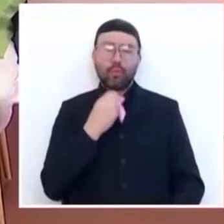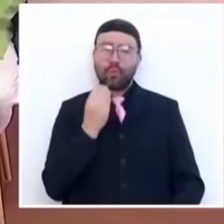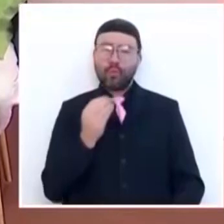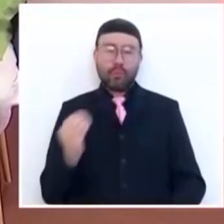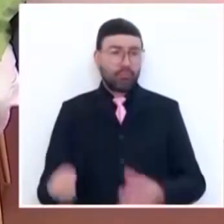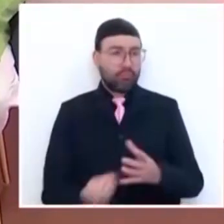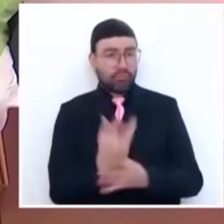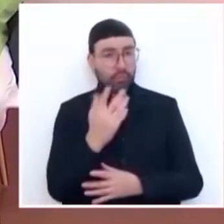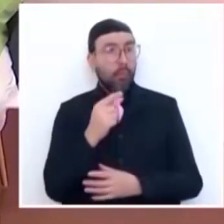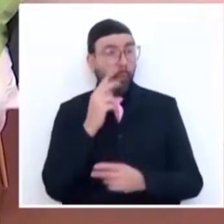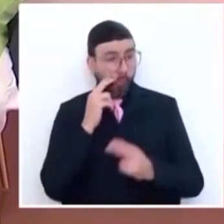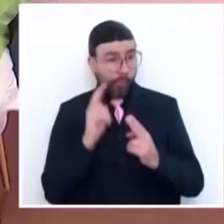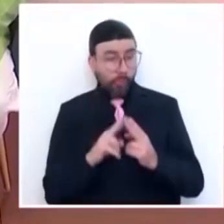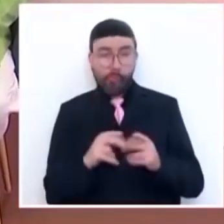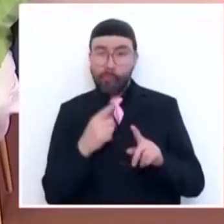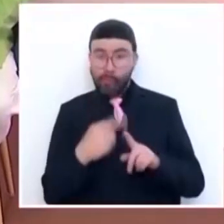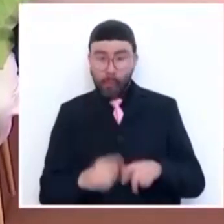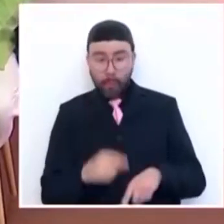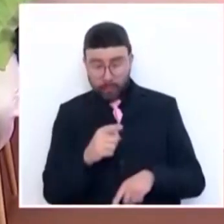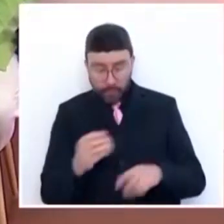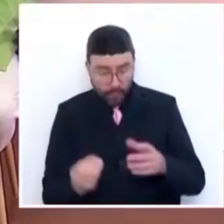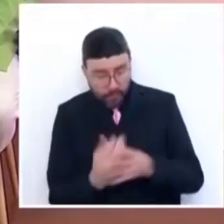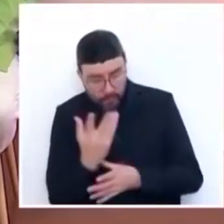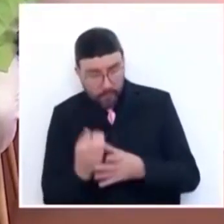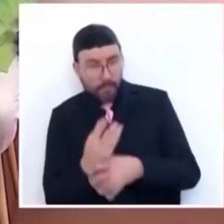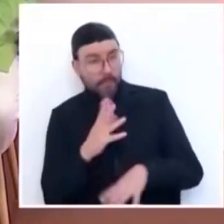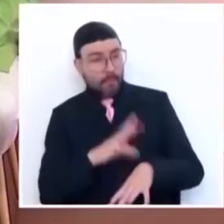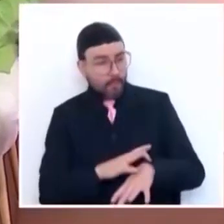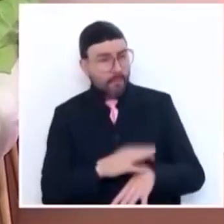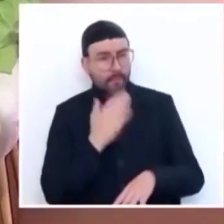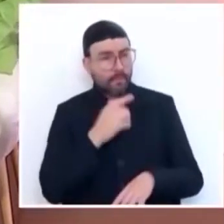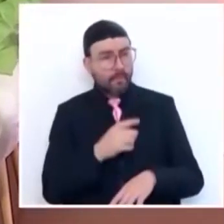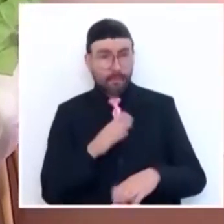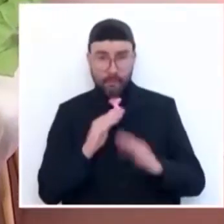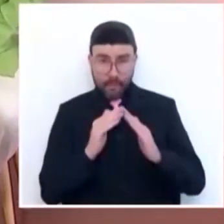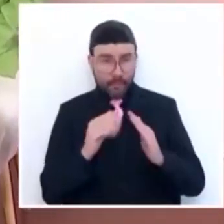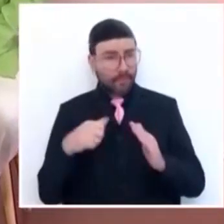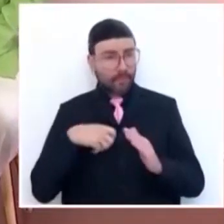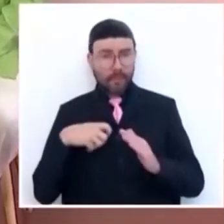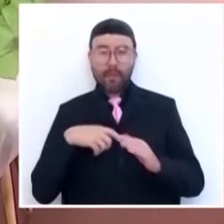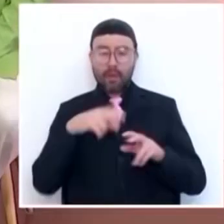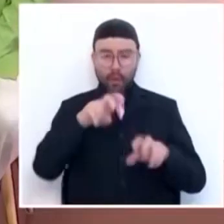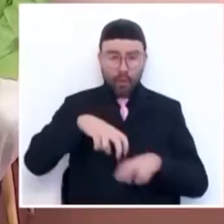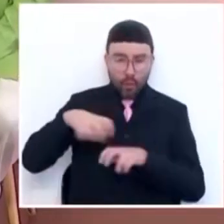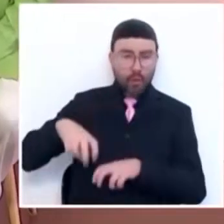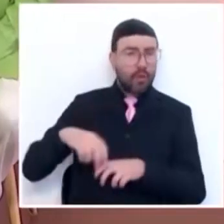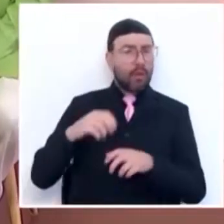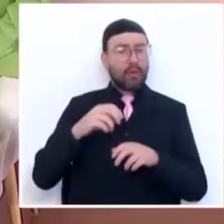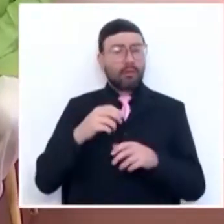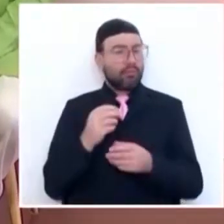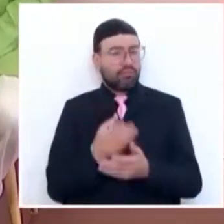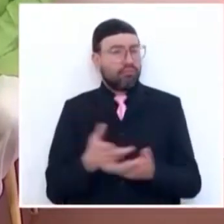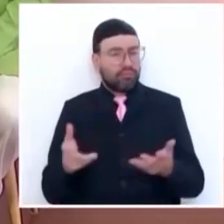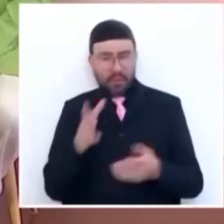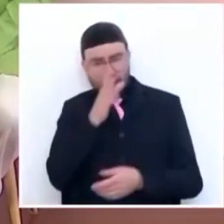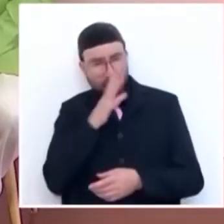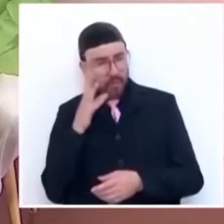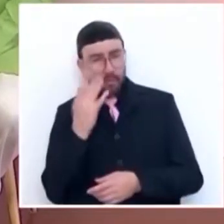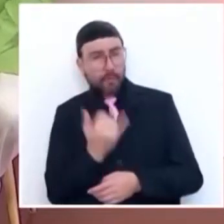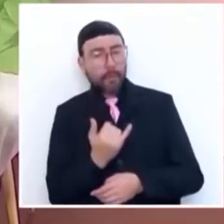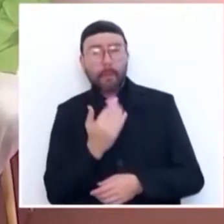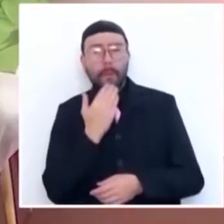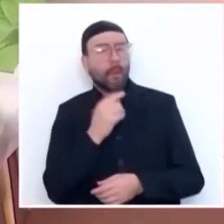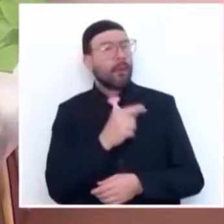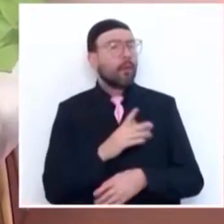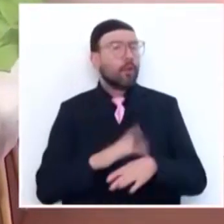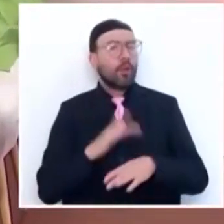sabe mucho de plantas medicinales y en sus propiedades usted tiene huertas y cultiva y no sé qué. Cuando a usted le toca